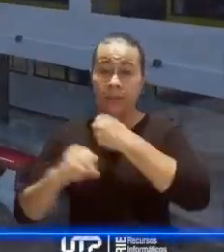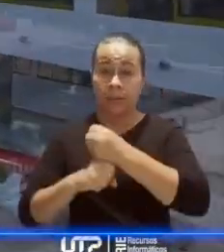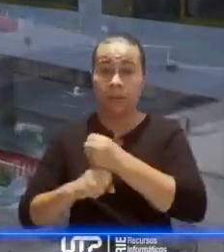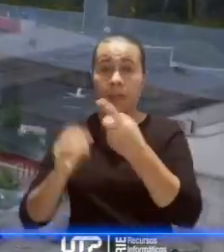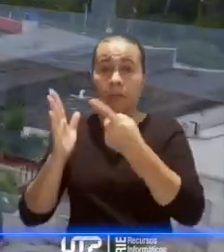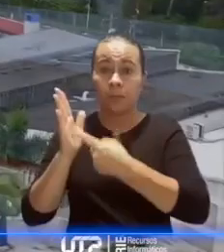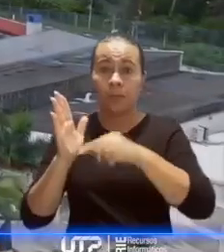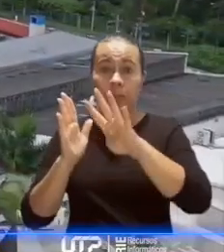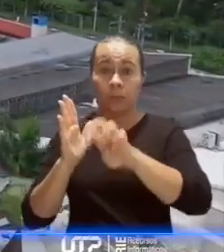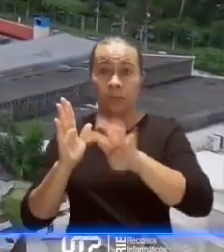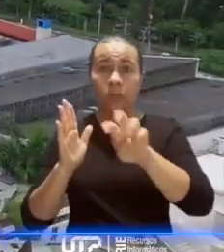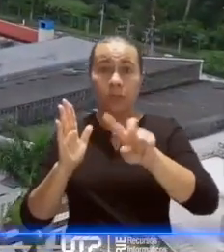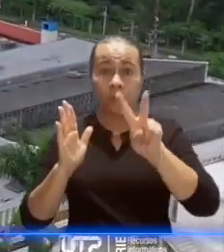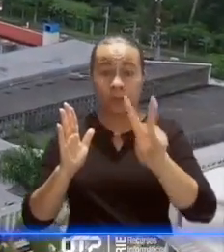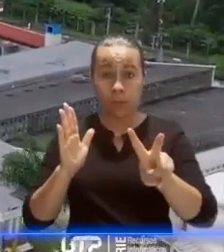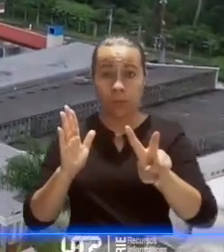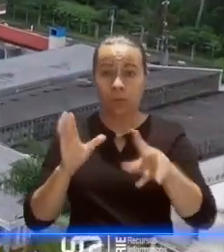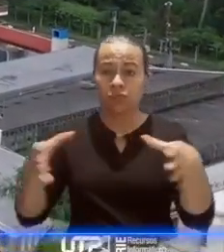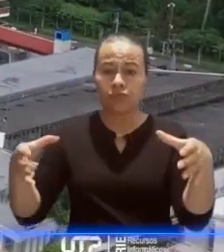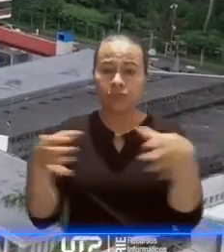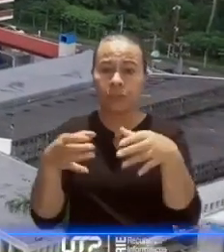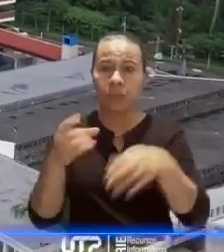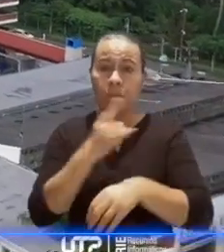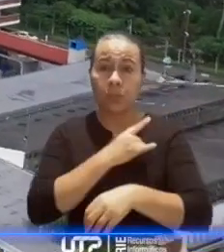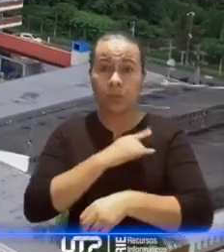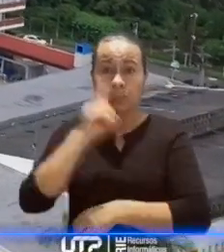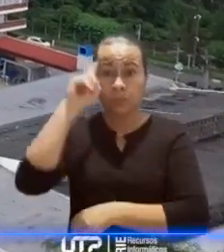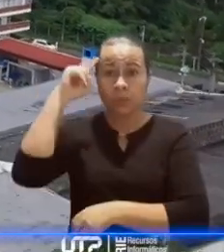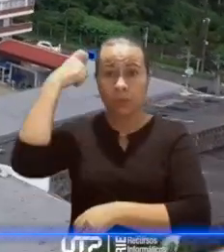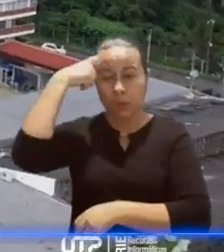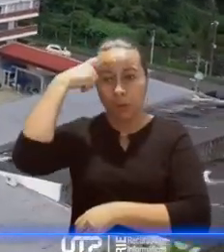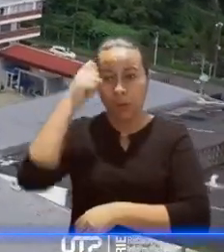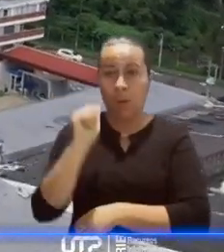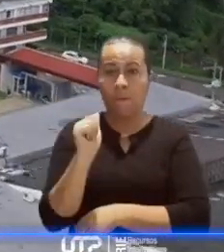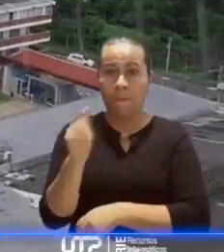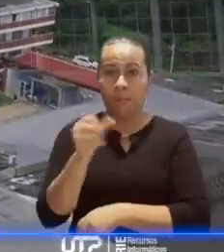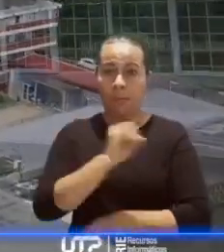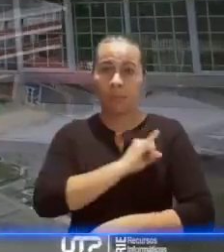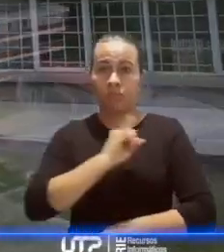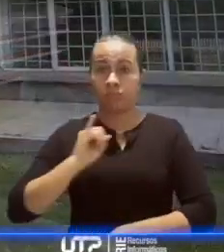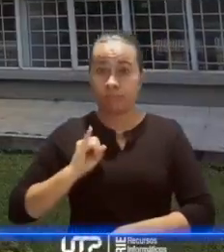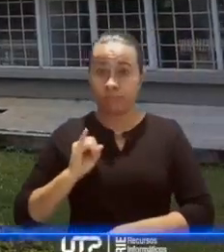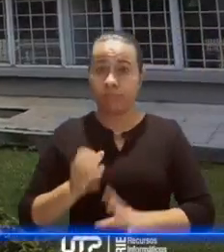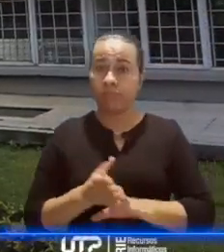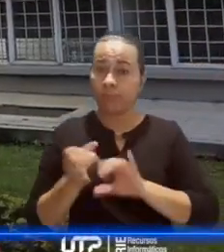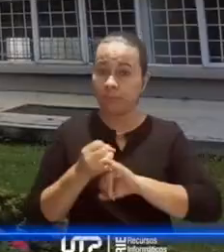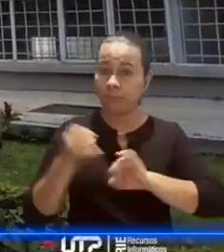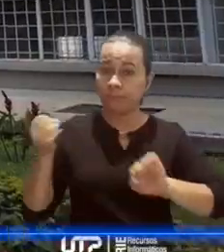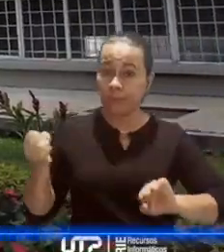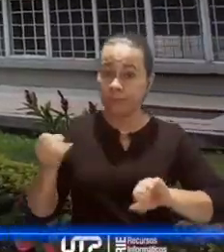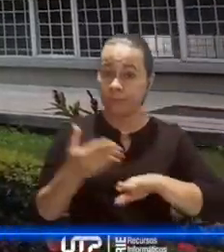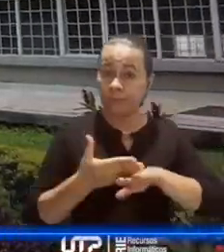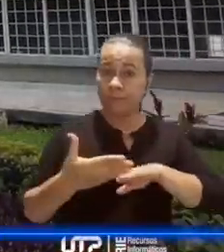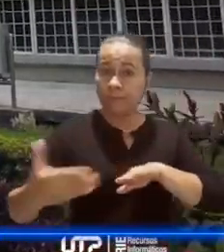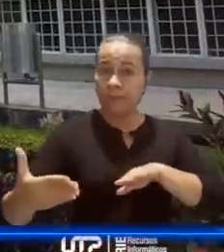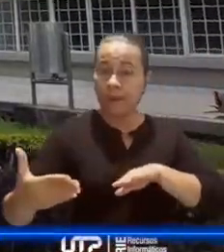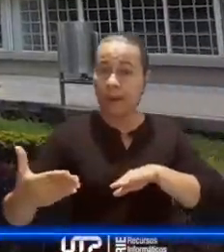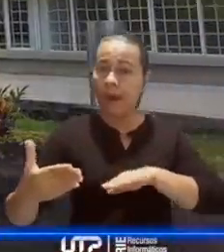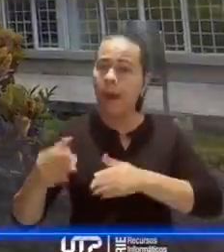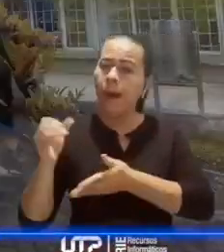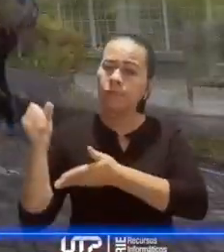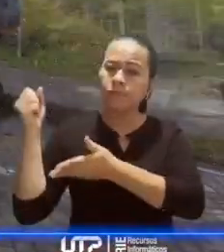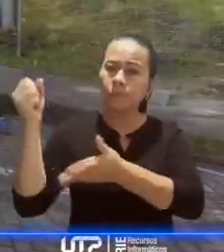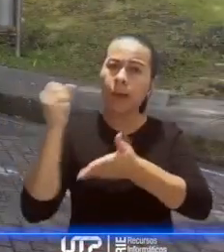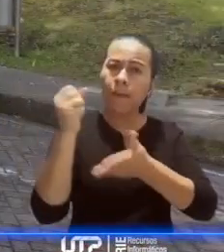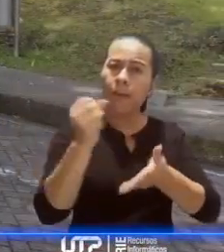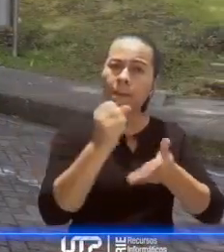Ley 30 de 1992, el conjunto de universidades estatales fue organizado como entes universitarios autónomos y desde este